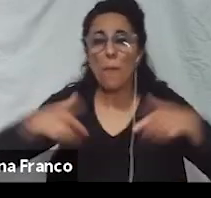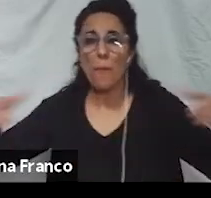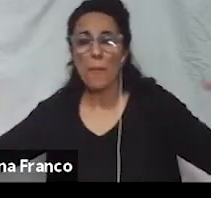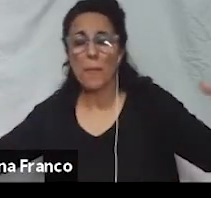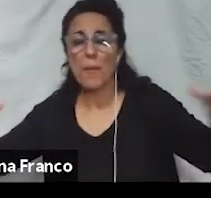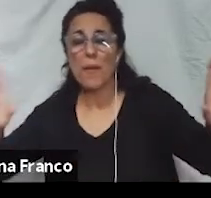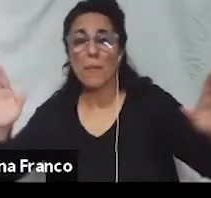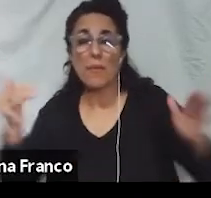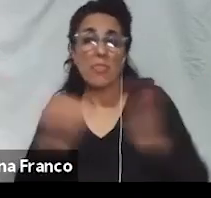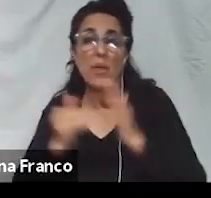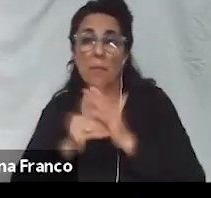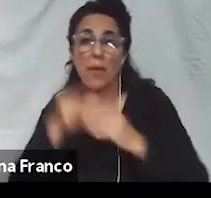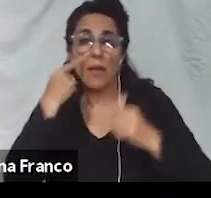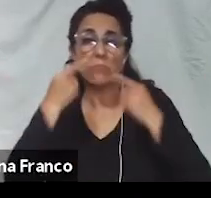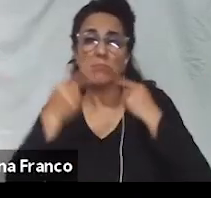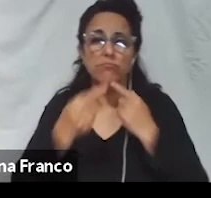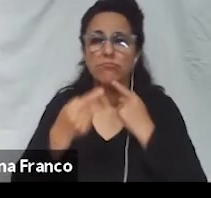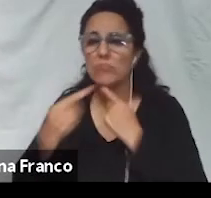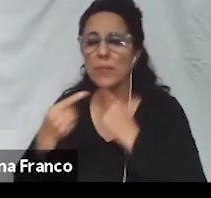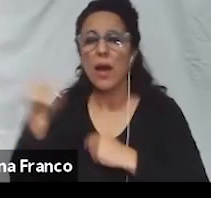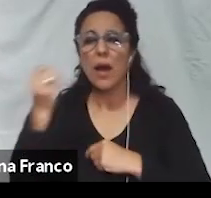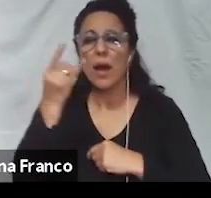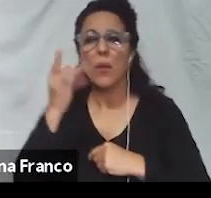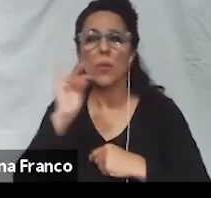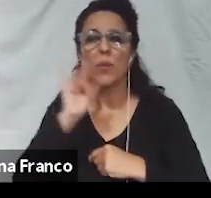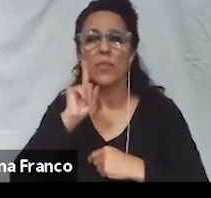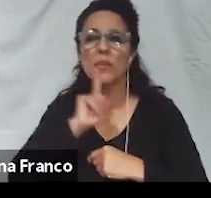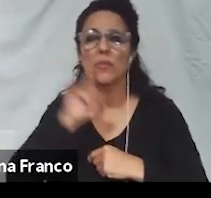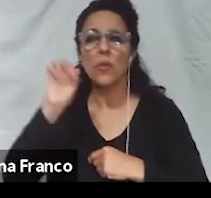para aplicarle la auditoría y ver qué tal cumple.